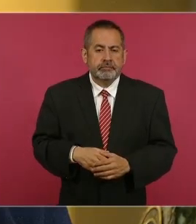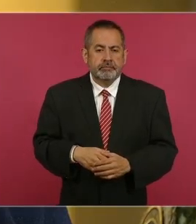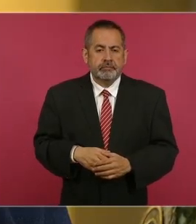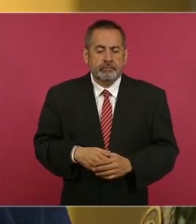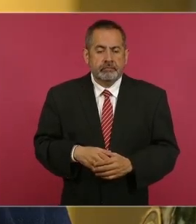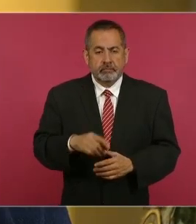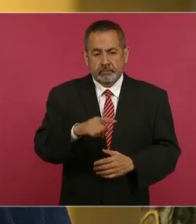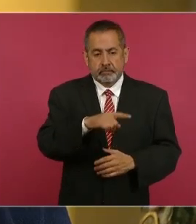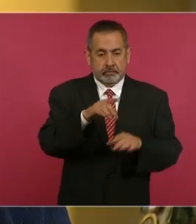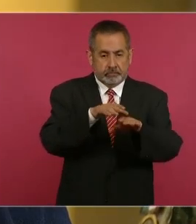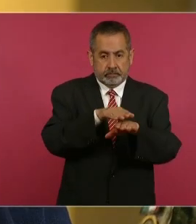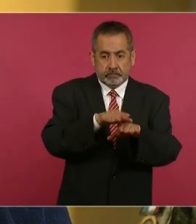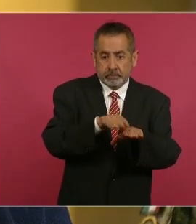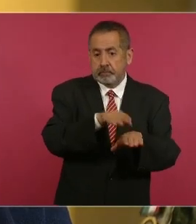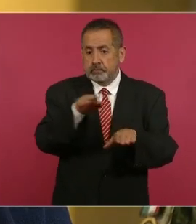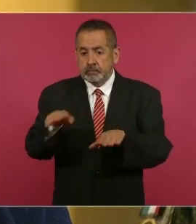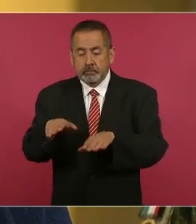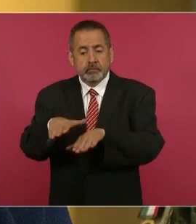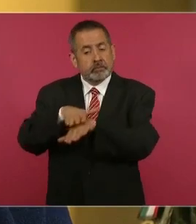La pista militar